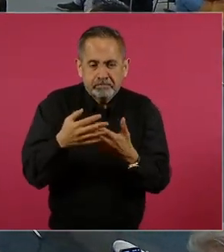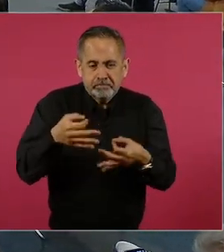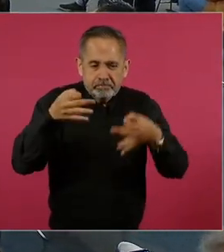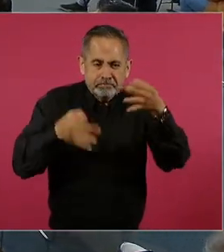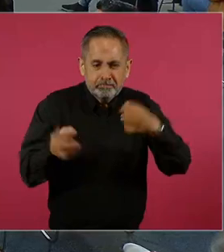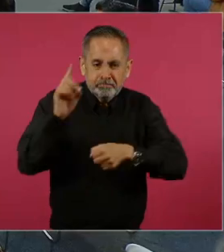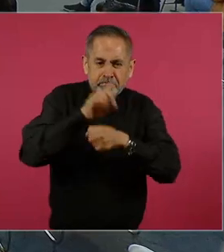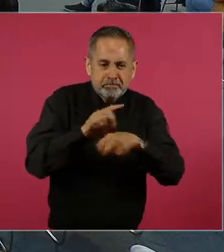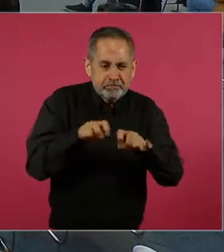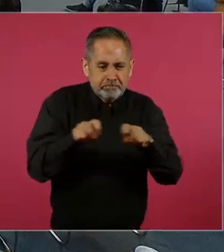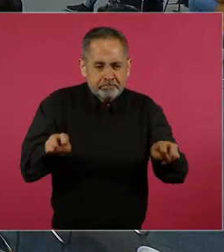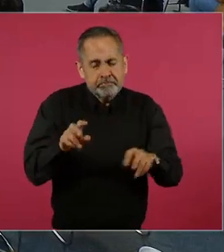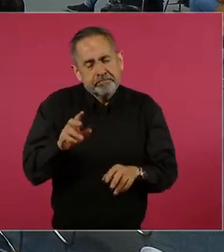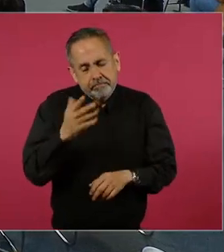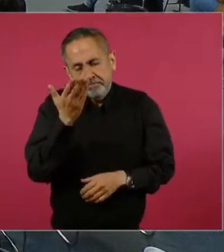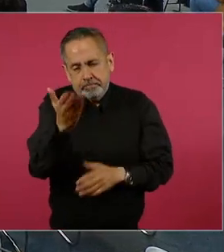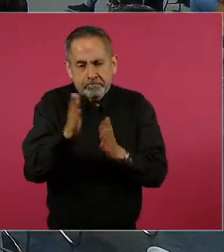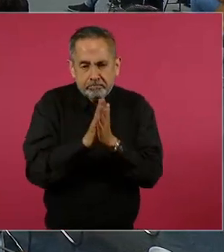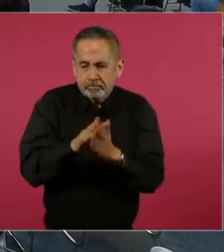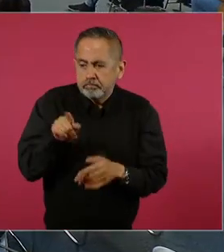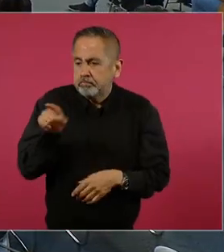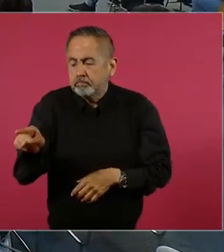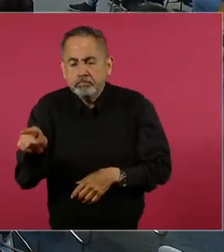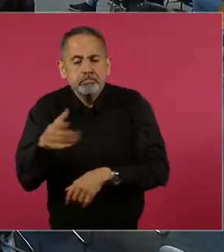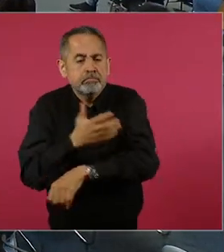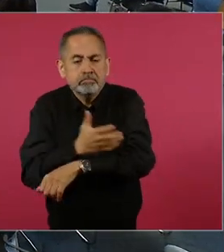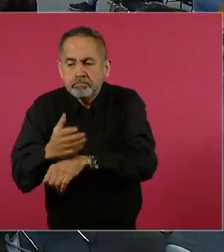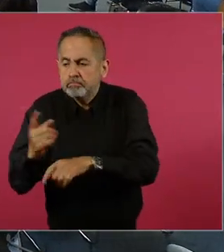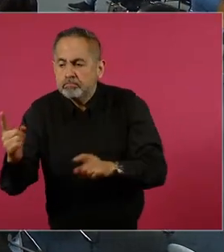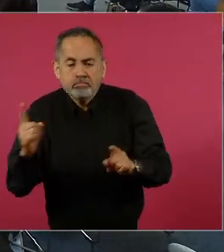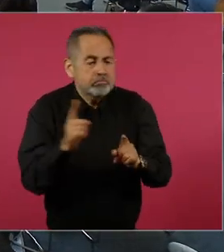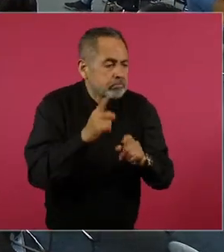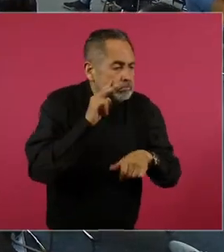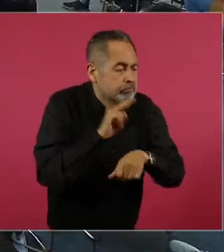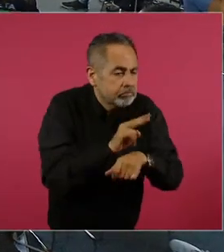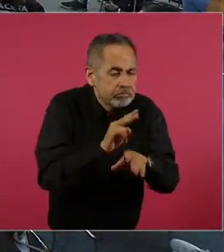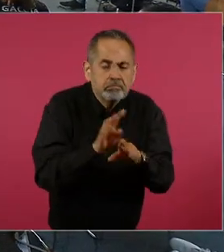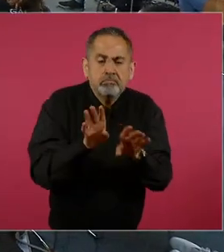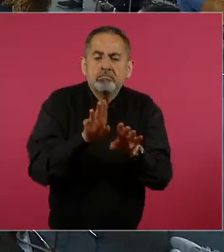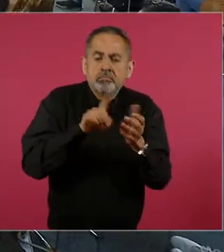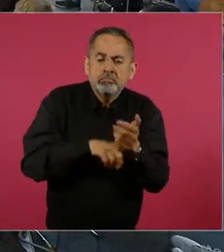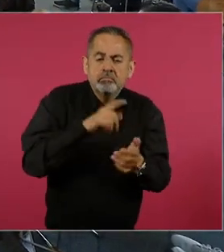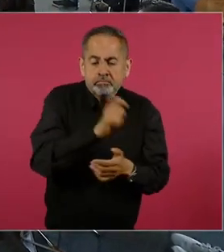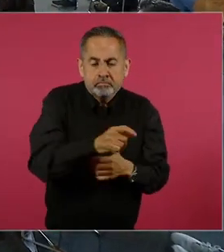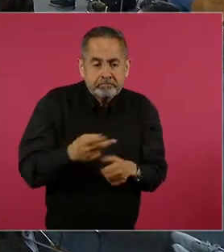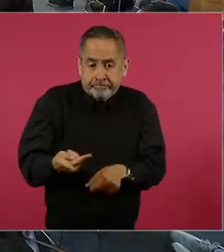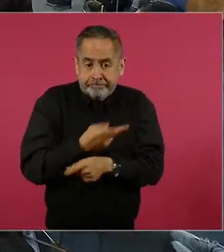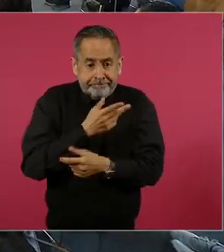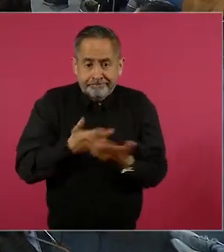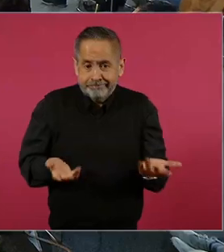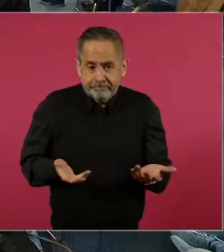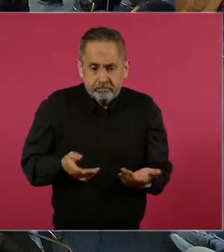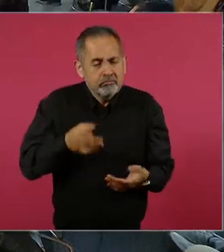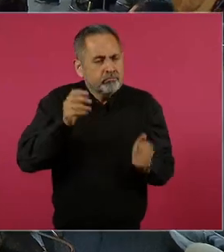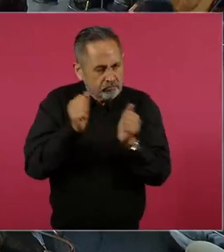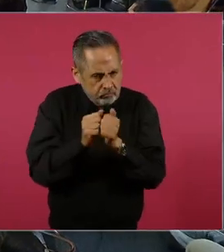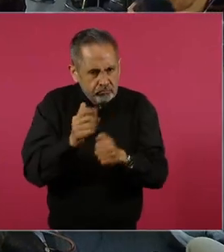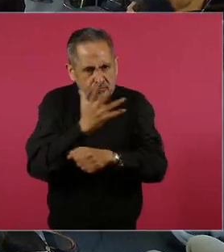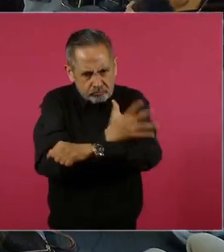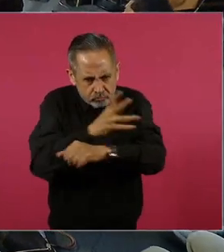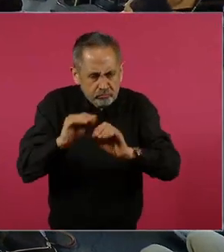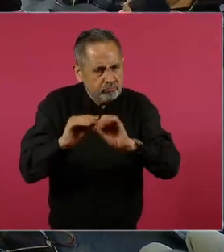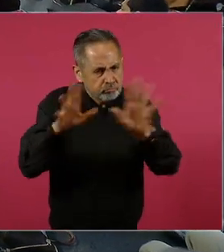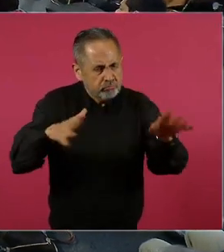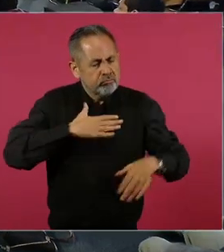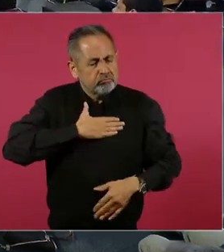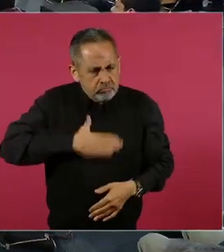bueno, saber, señor presidente, si puede haber un acompañamiento, una vigilancia, que todo lo que ocurra ahí pues sea